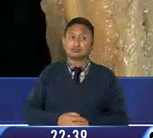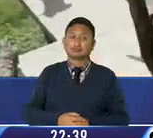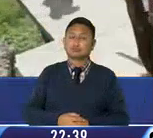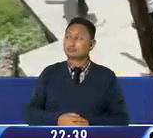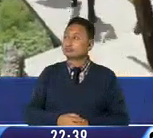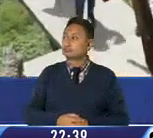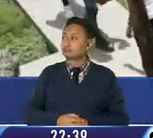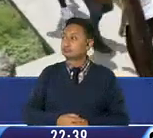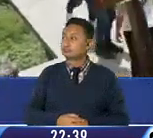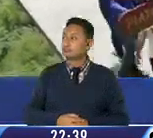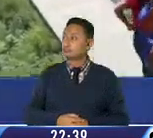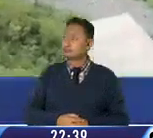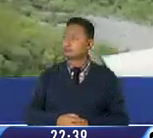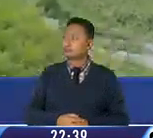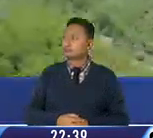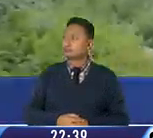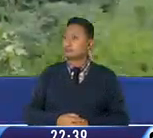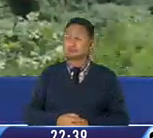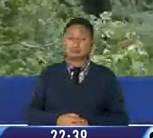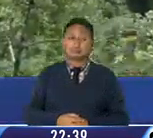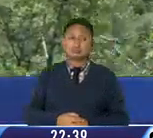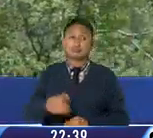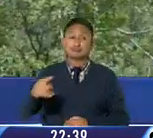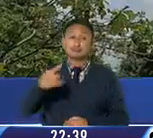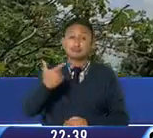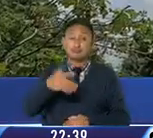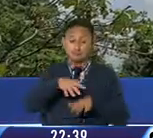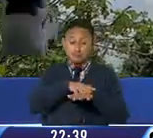En Miramera se puede observar el Pastaza